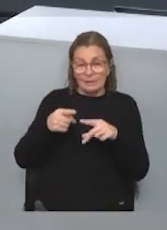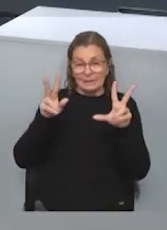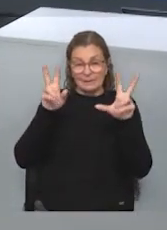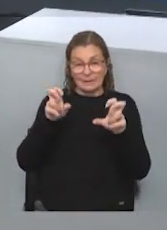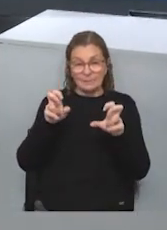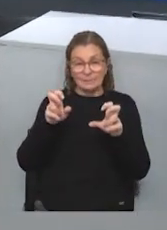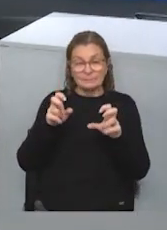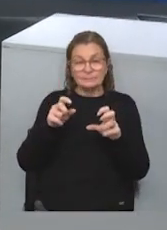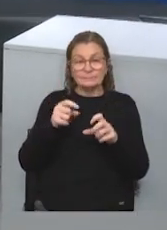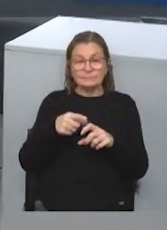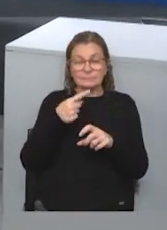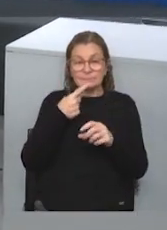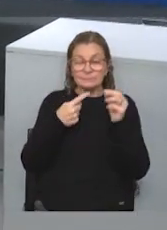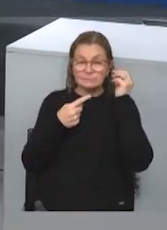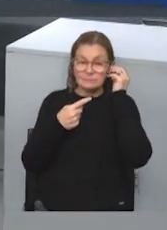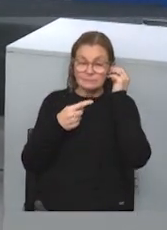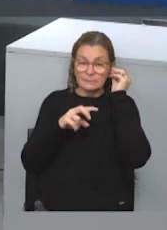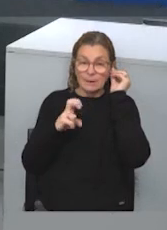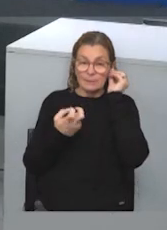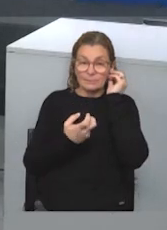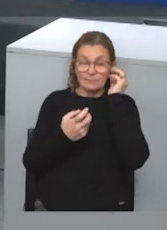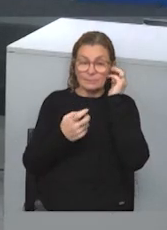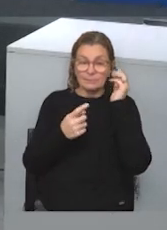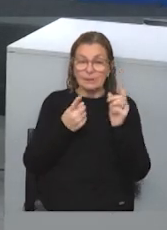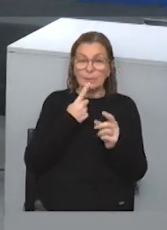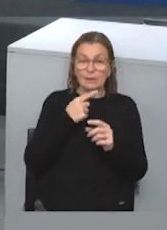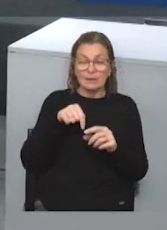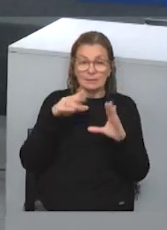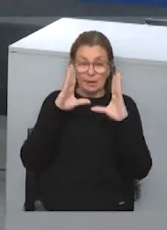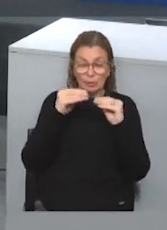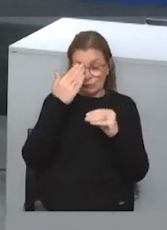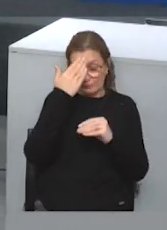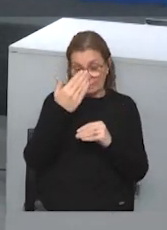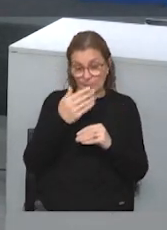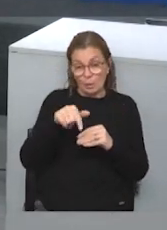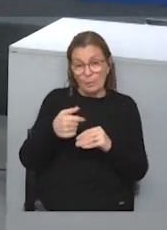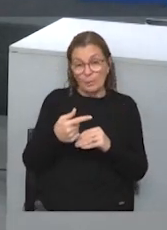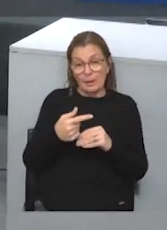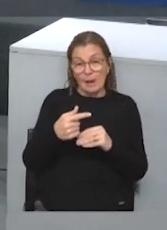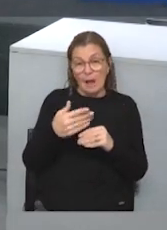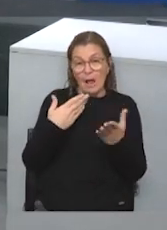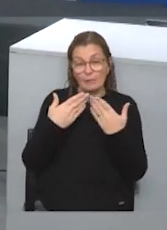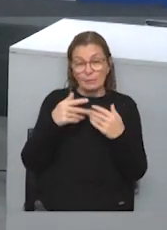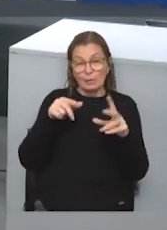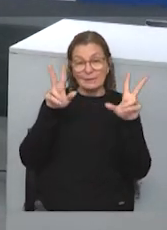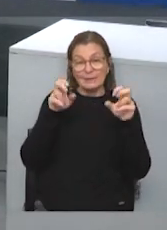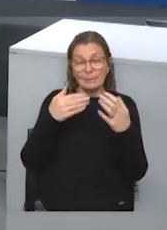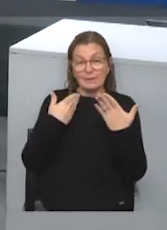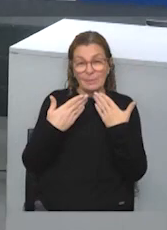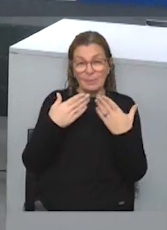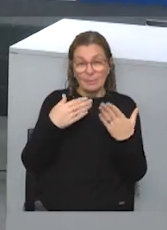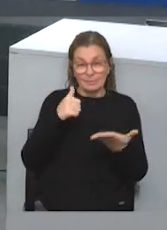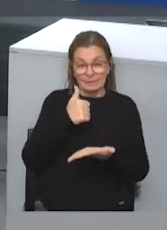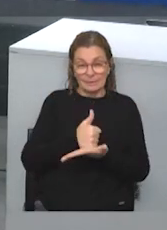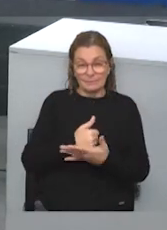particular el motivo de la mesa política de esta noche aquí en el frente amplio y luego bueno consultá va a ser el tema también para charlar allí